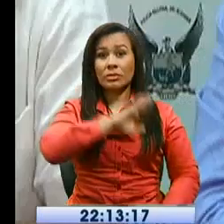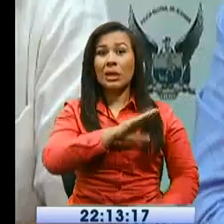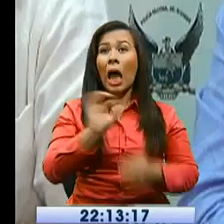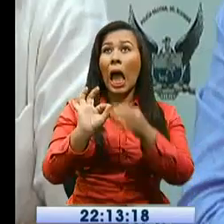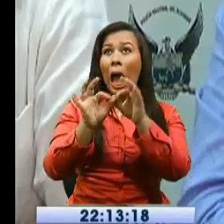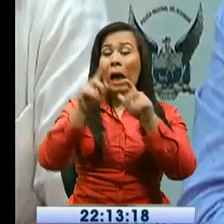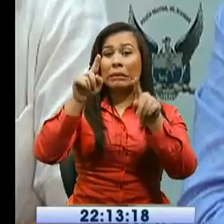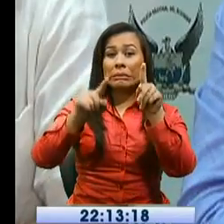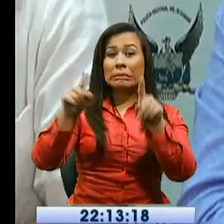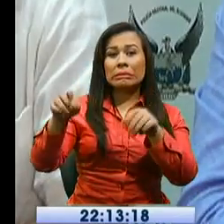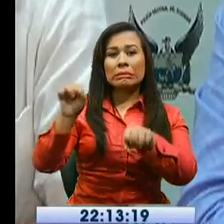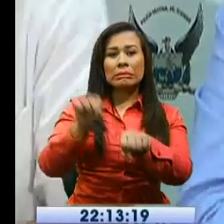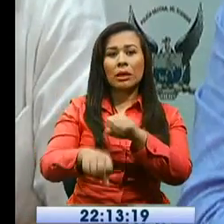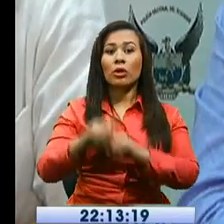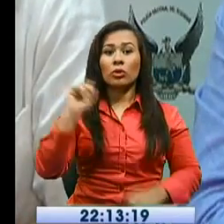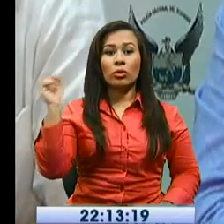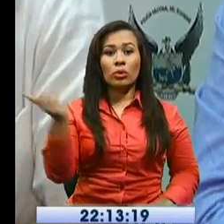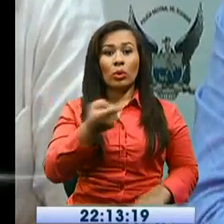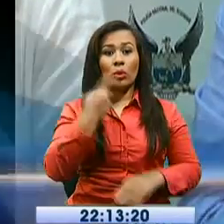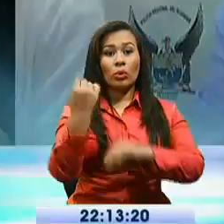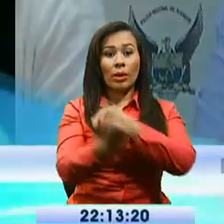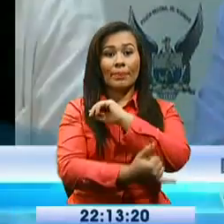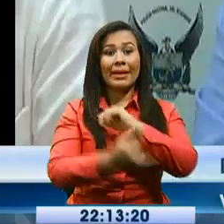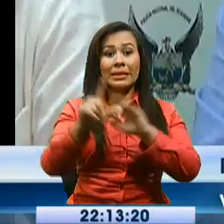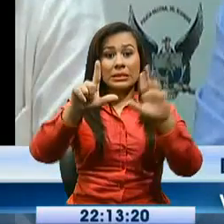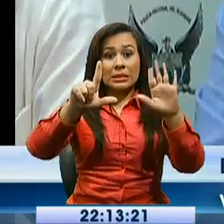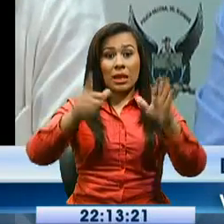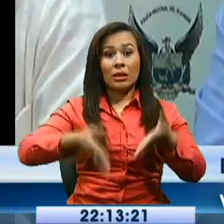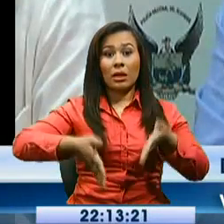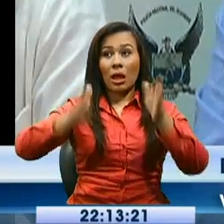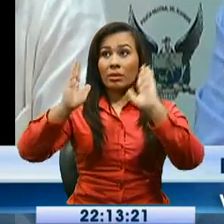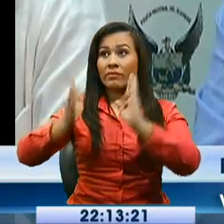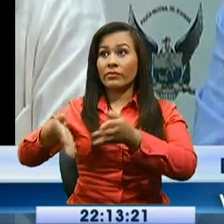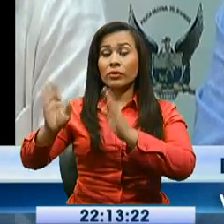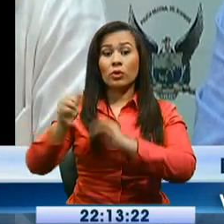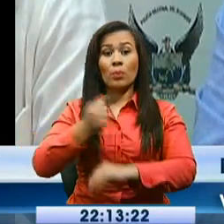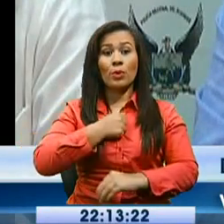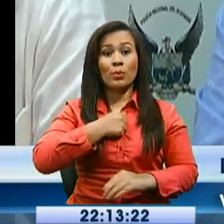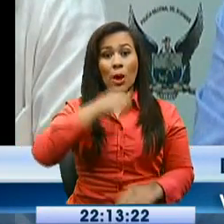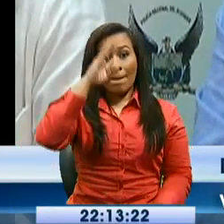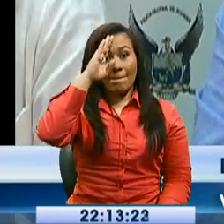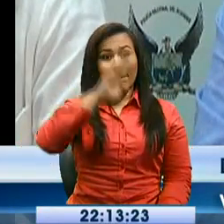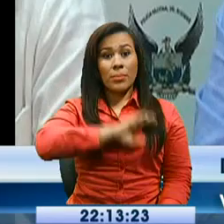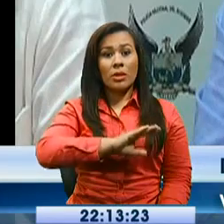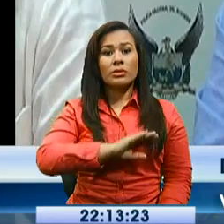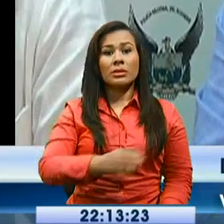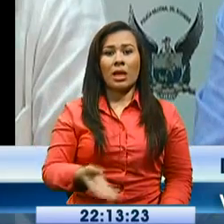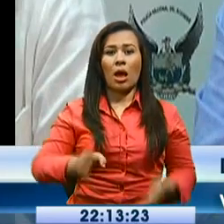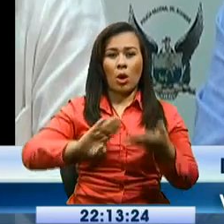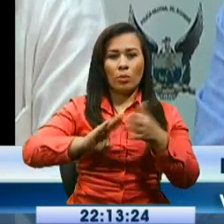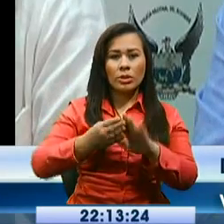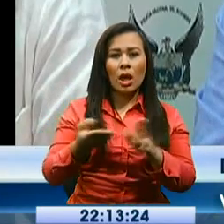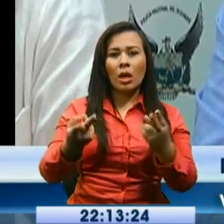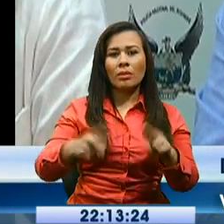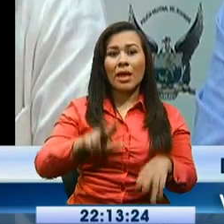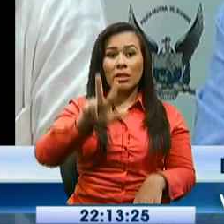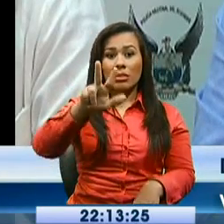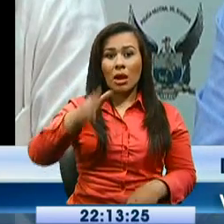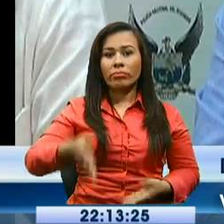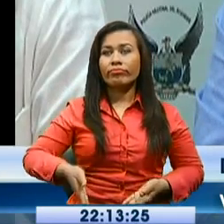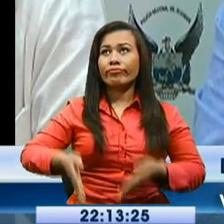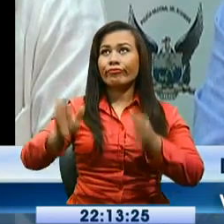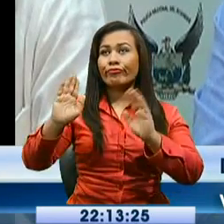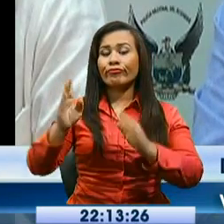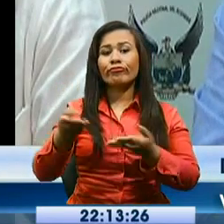instalaciones. Tenemos en todo el país aproximadamente 7 unidades de policía comunitaria, tenemos 3 unidades de vigilancia comunitaria